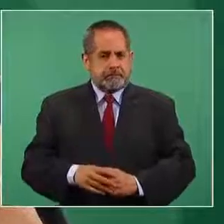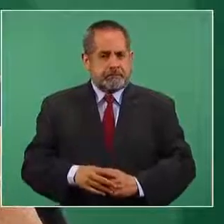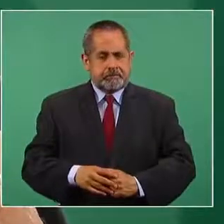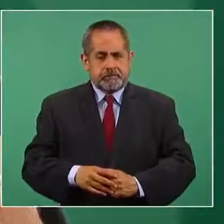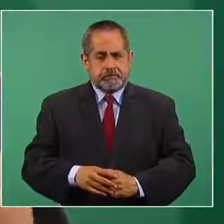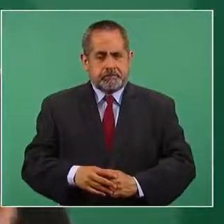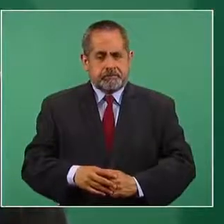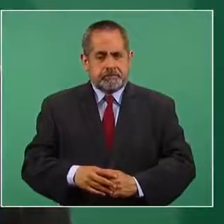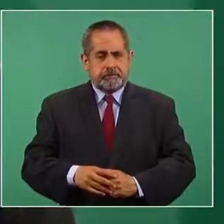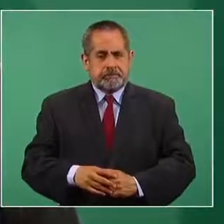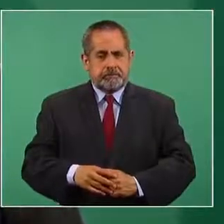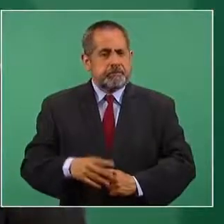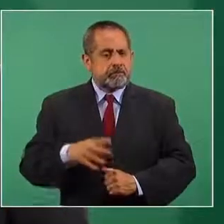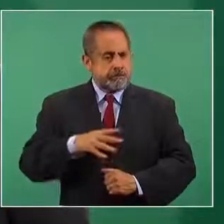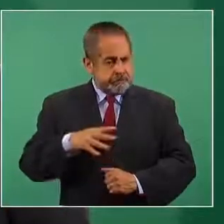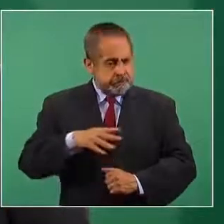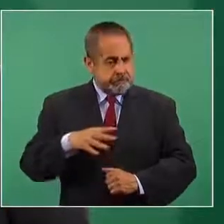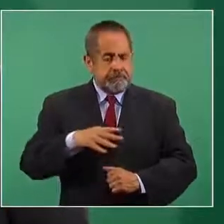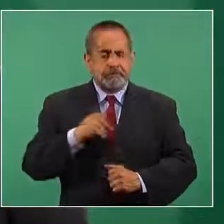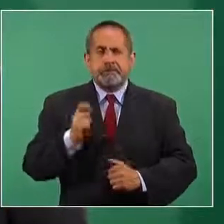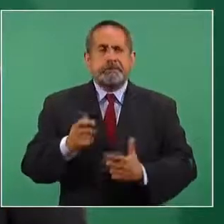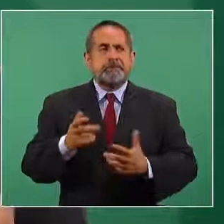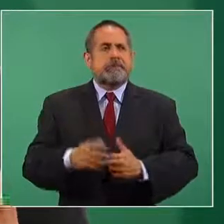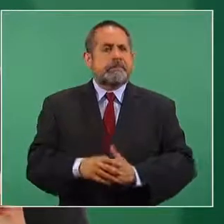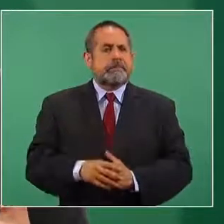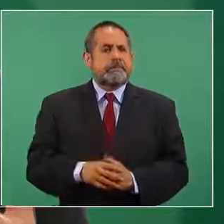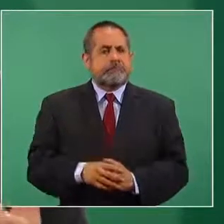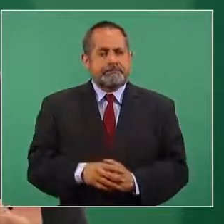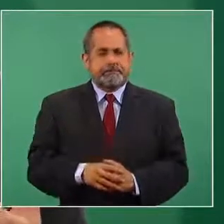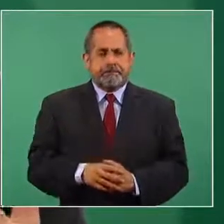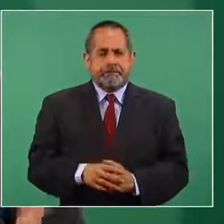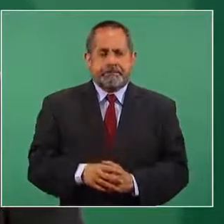que hubo